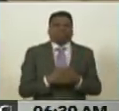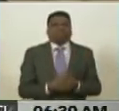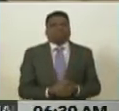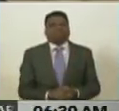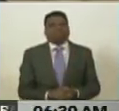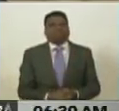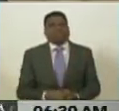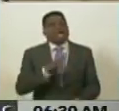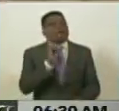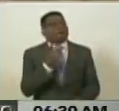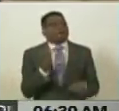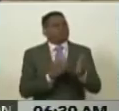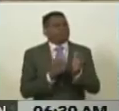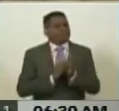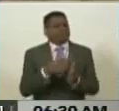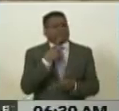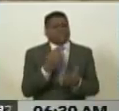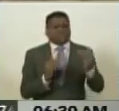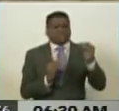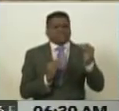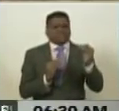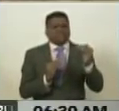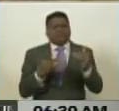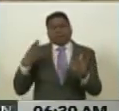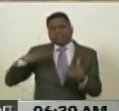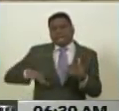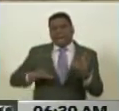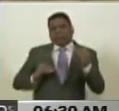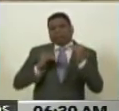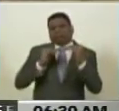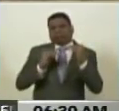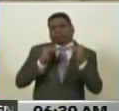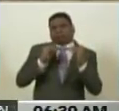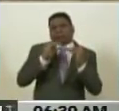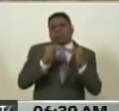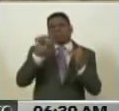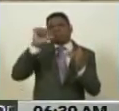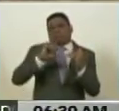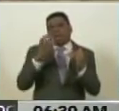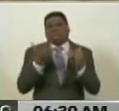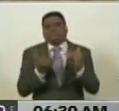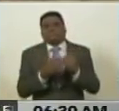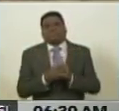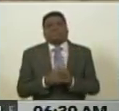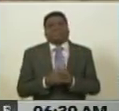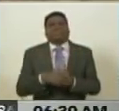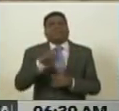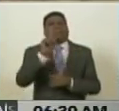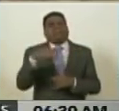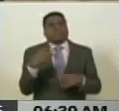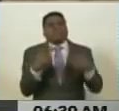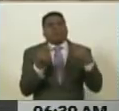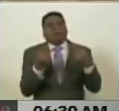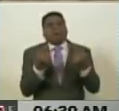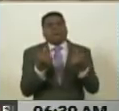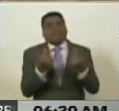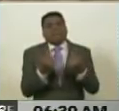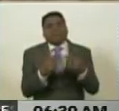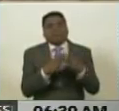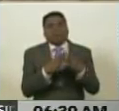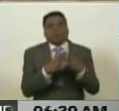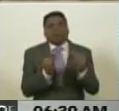parece desproporcionado y no solamente estamos hablando de el incremento del salario mínimo al nivel que se llevó, sino que estamos hablando también del incremento para